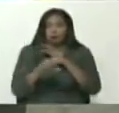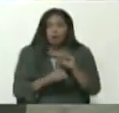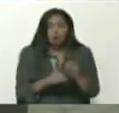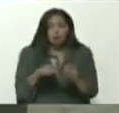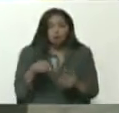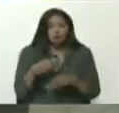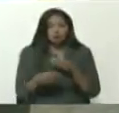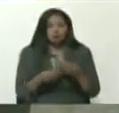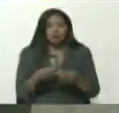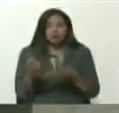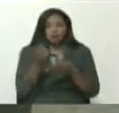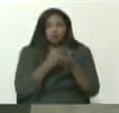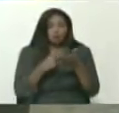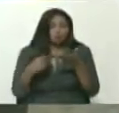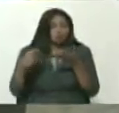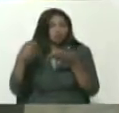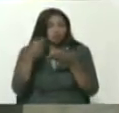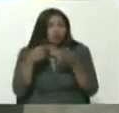con diseño,